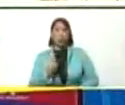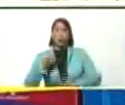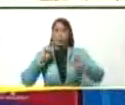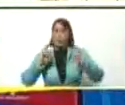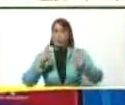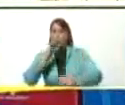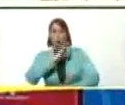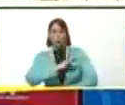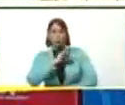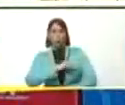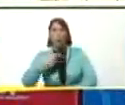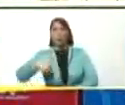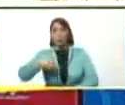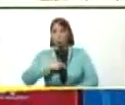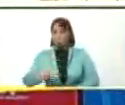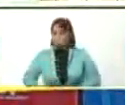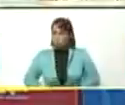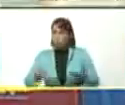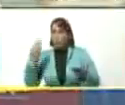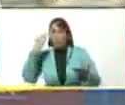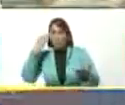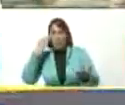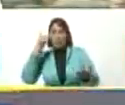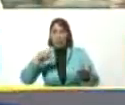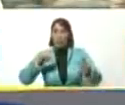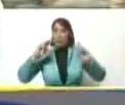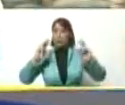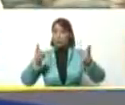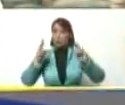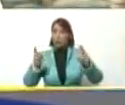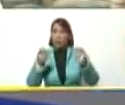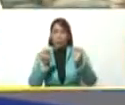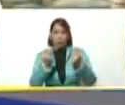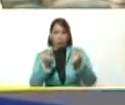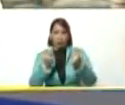le aplicamos la mente a los temas financieros,